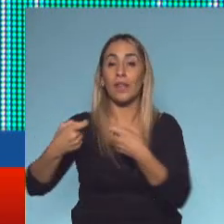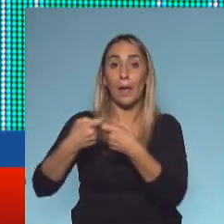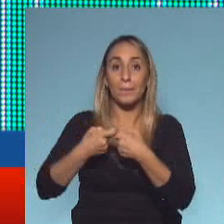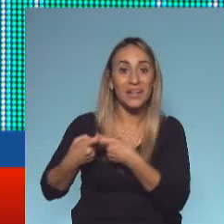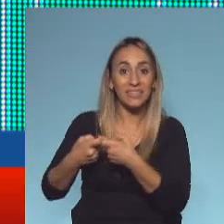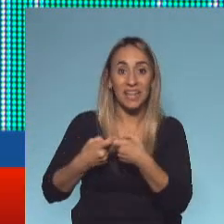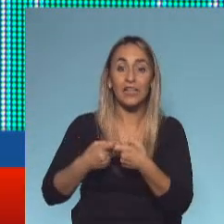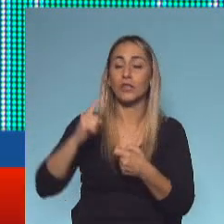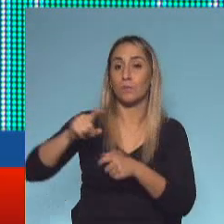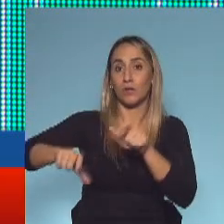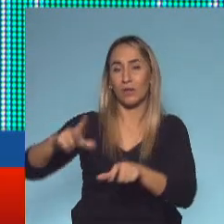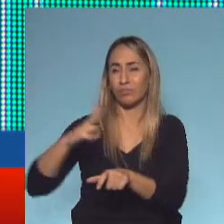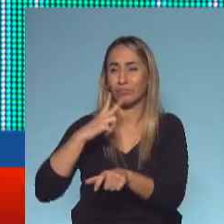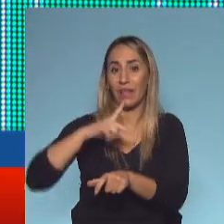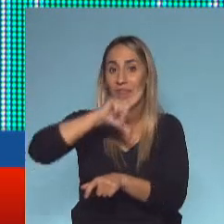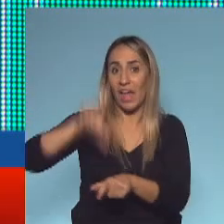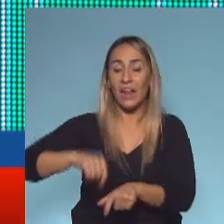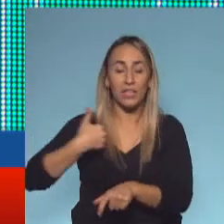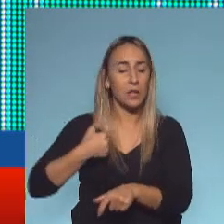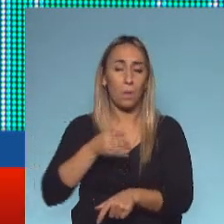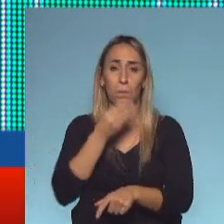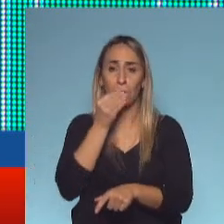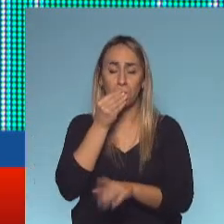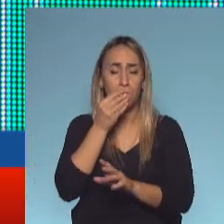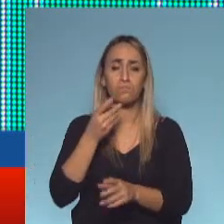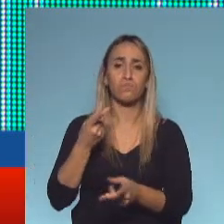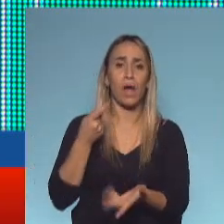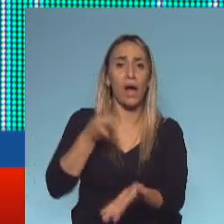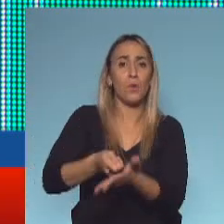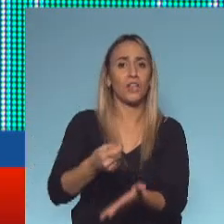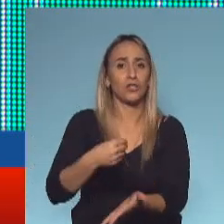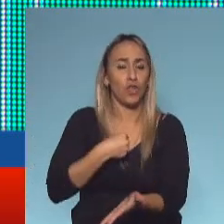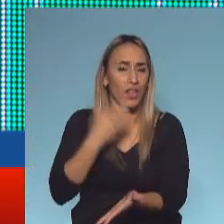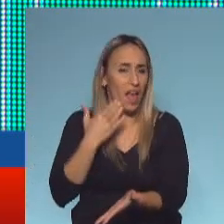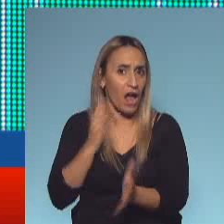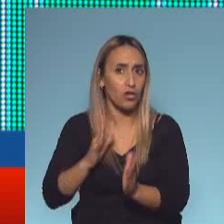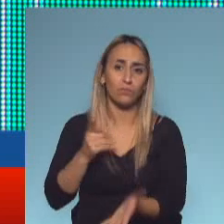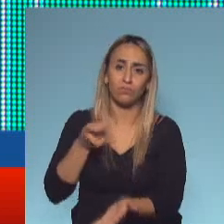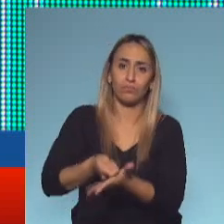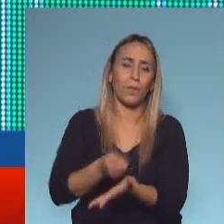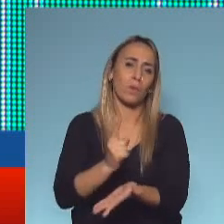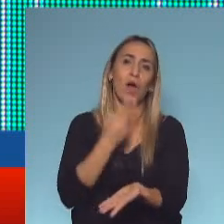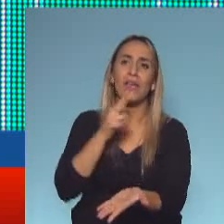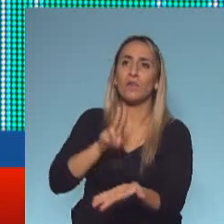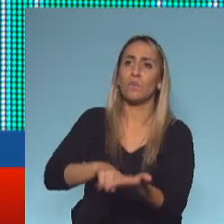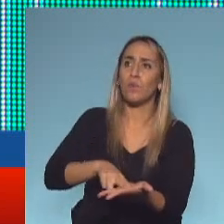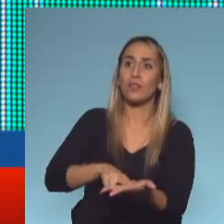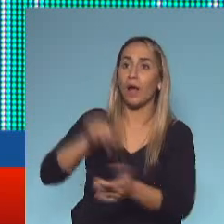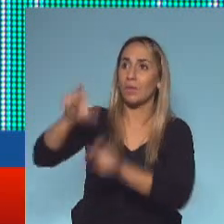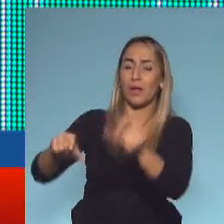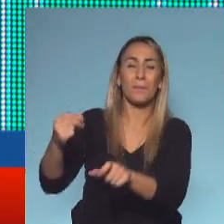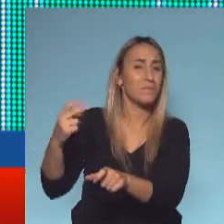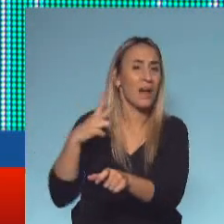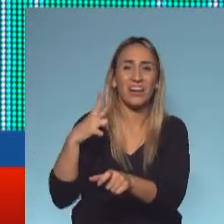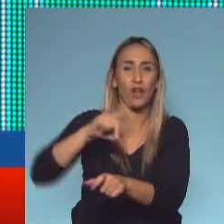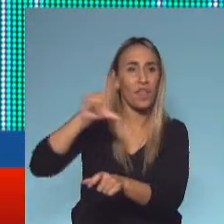la Argentina, que sin chistar pagaron el aporte solidario, este bono, este impuesto, digo, a los más ricos de la Argentina, que fue